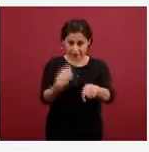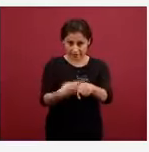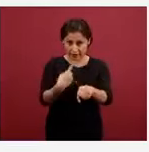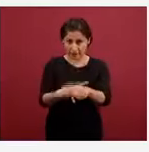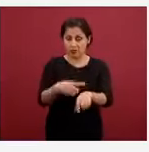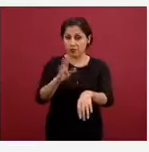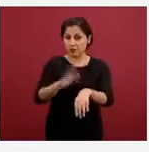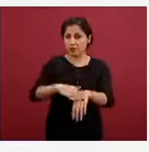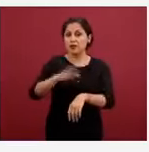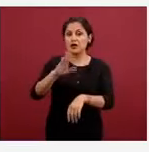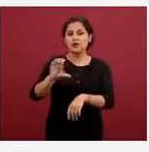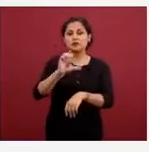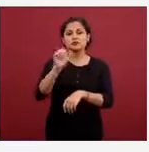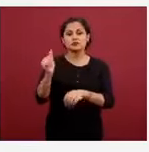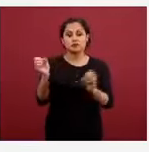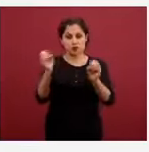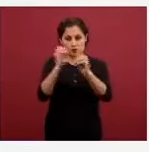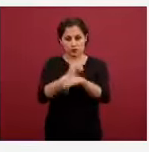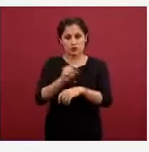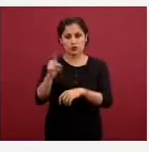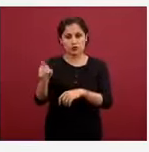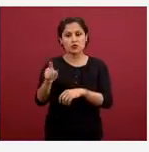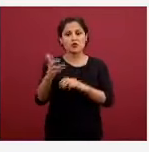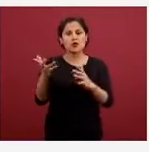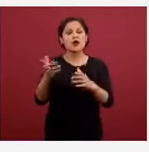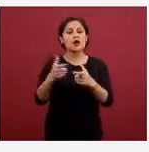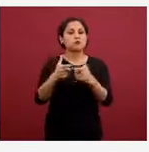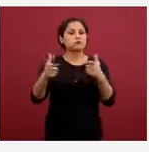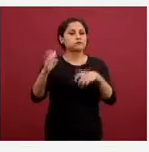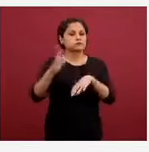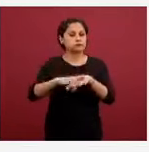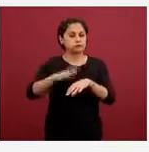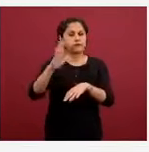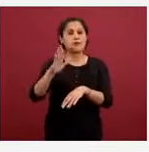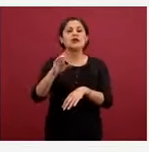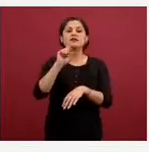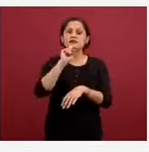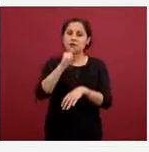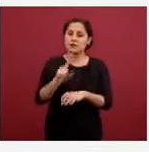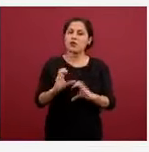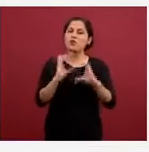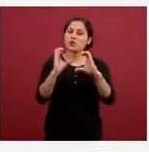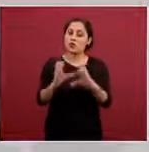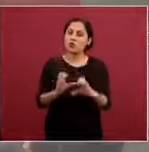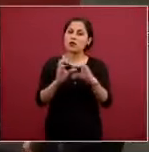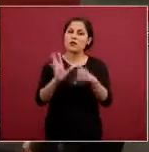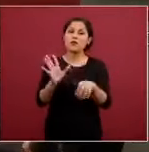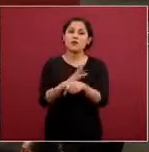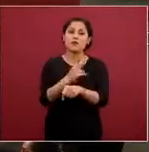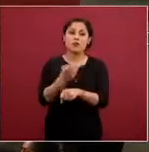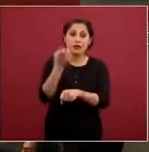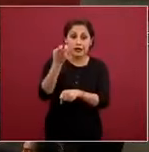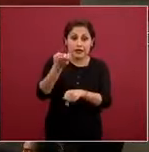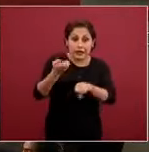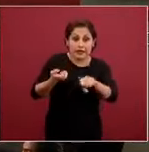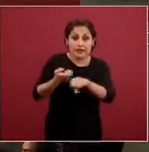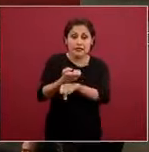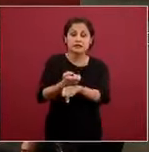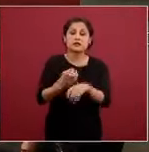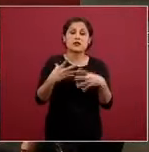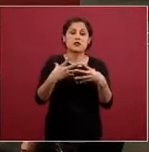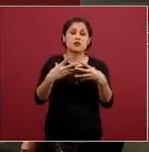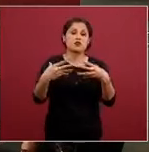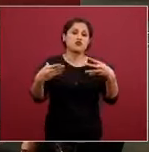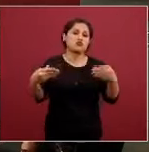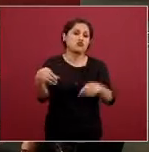nos habla de una tasa de incidencia más elevada y por lo tanto una transmisión y una afectación poblacional más